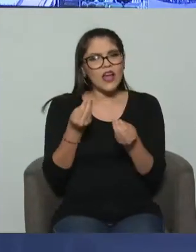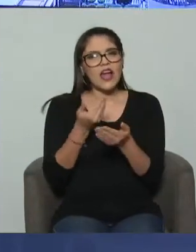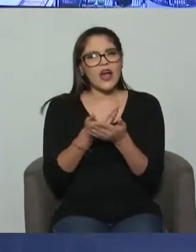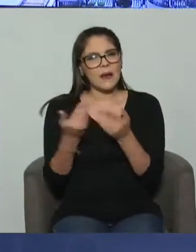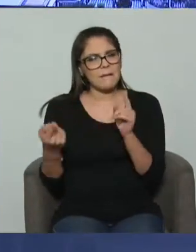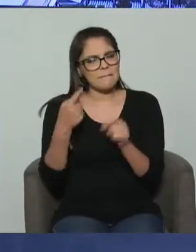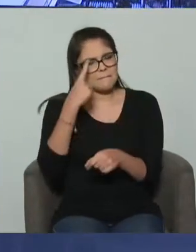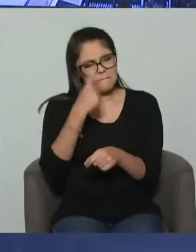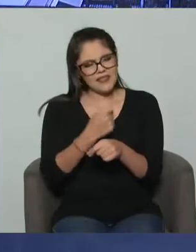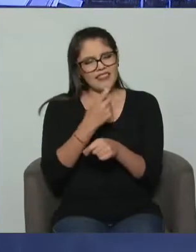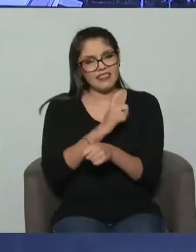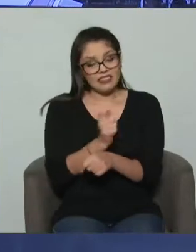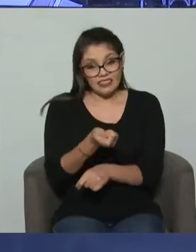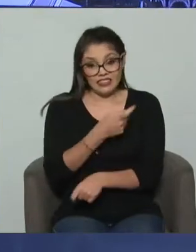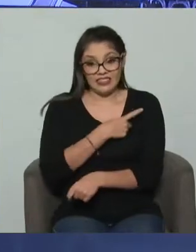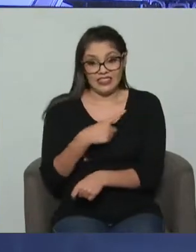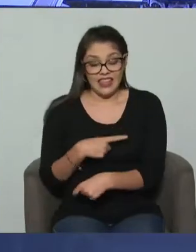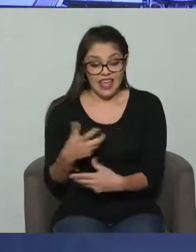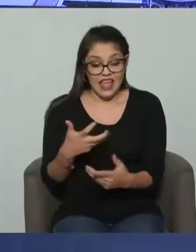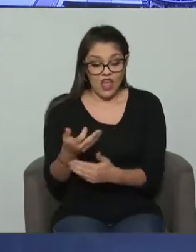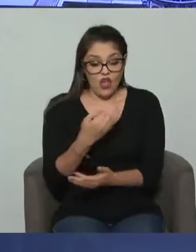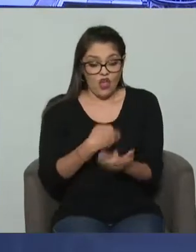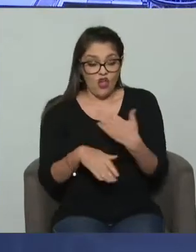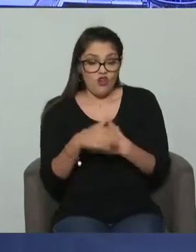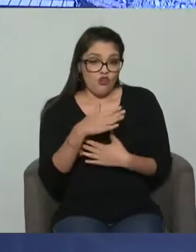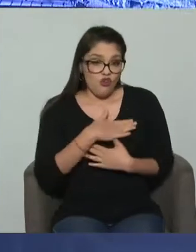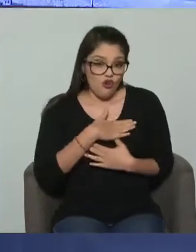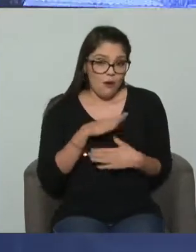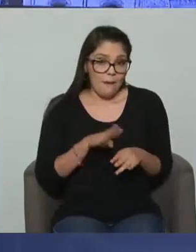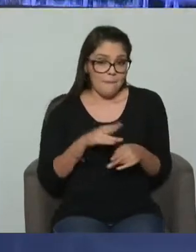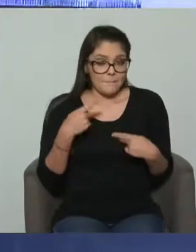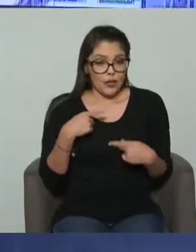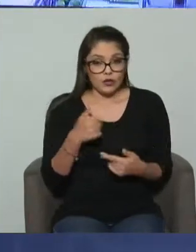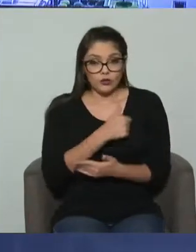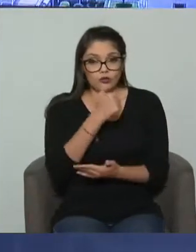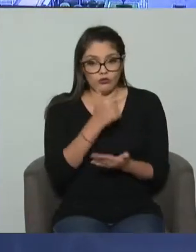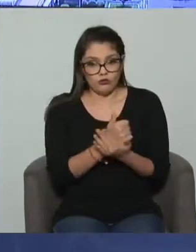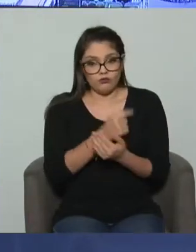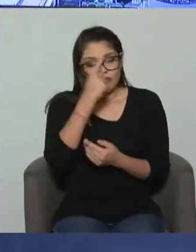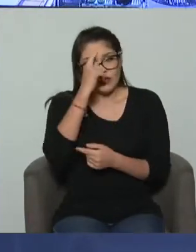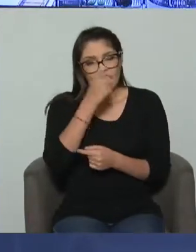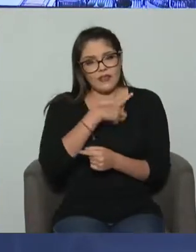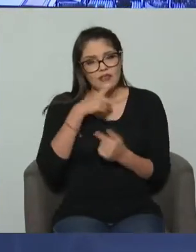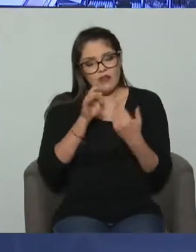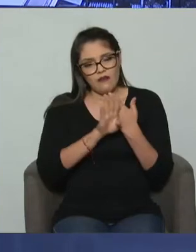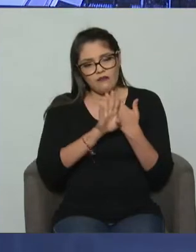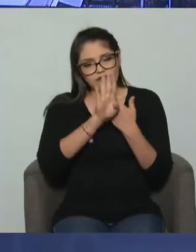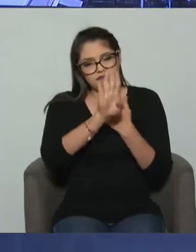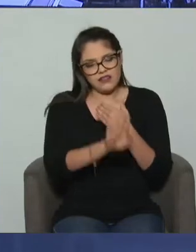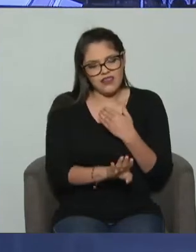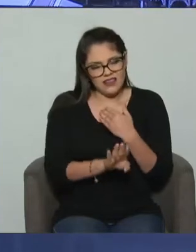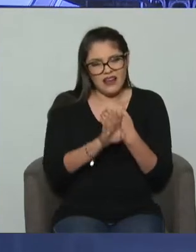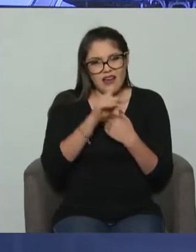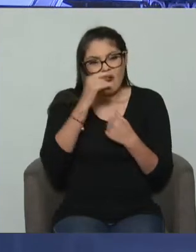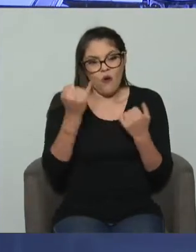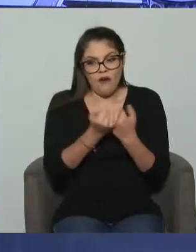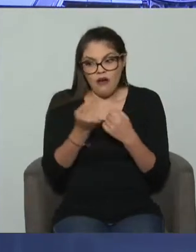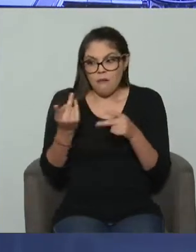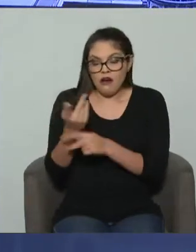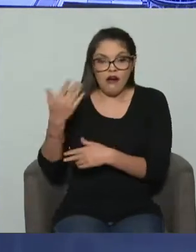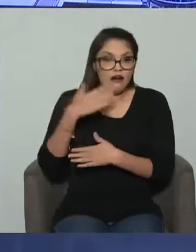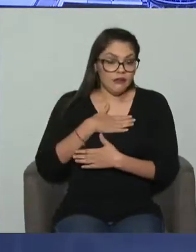¿Qué tal? Ya estamos de vuelta y tenemos en el estudio a Luis Wertmann. ¿Qué tal? Como cada martes, qué gusto. Querida Mariana, muy buenos días y muy buenos